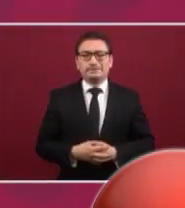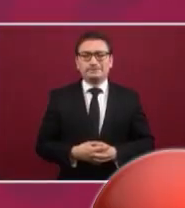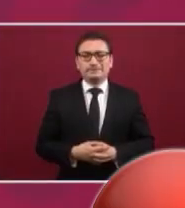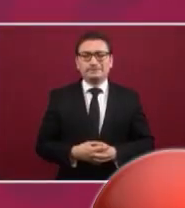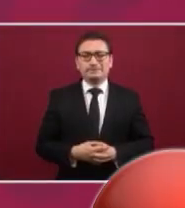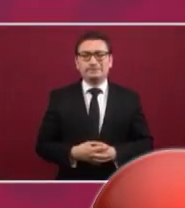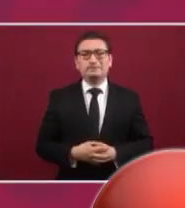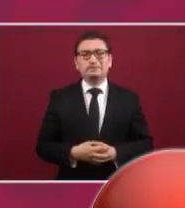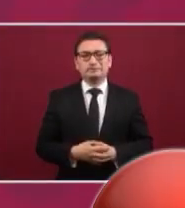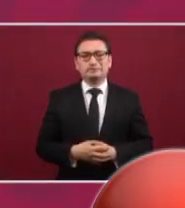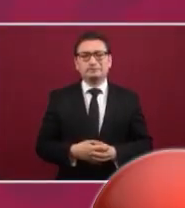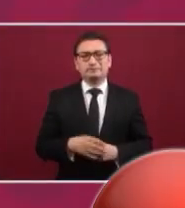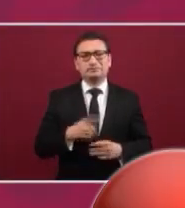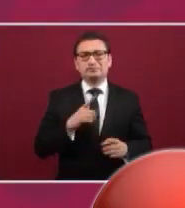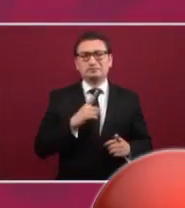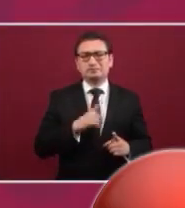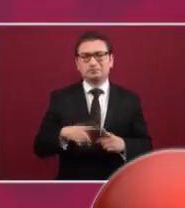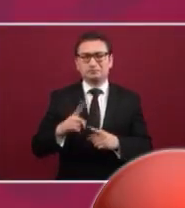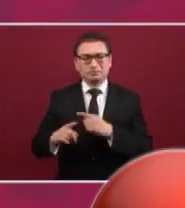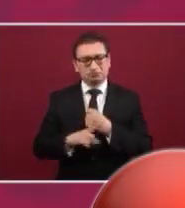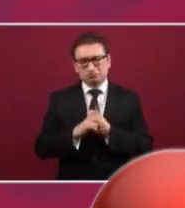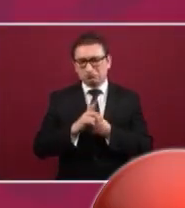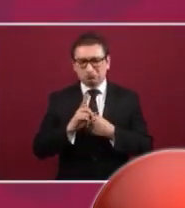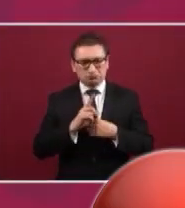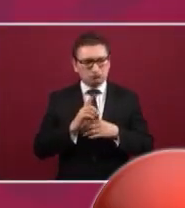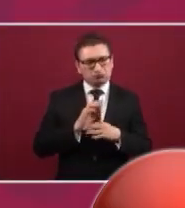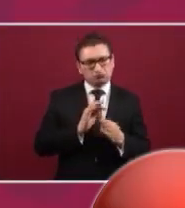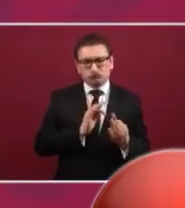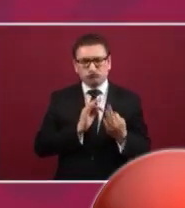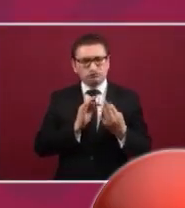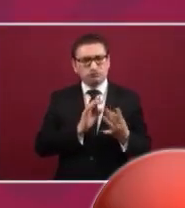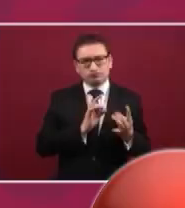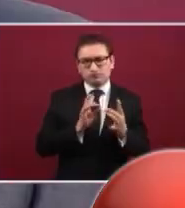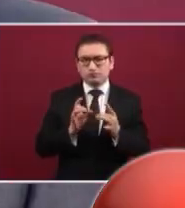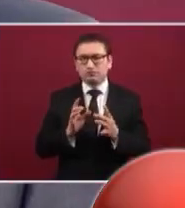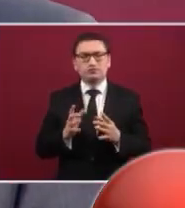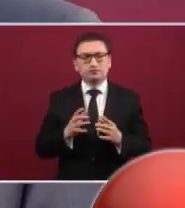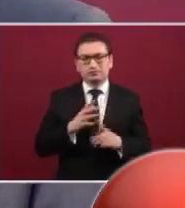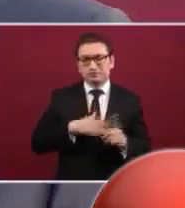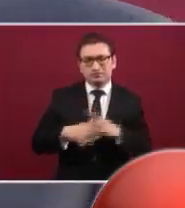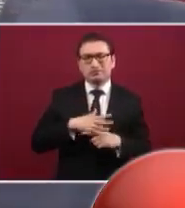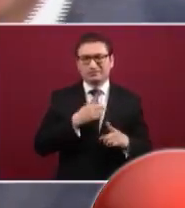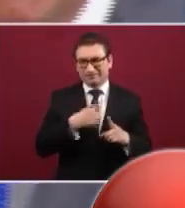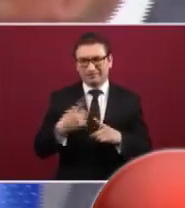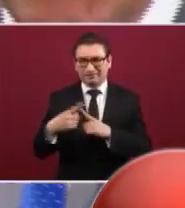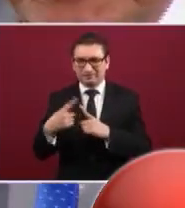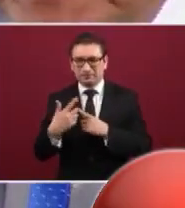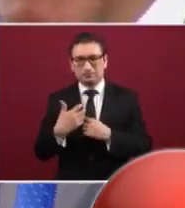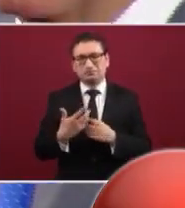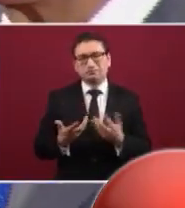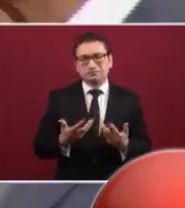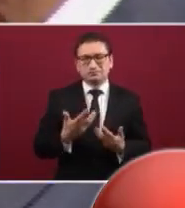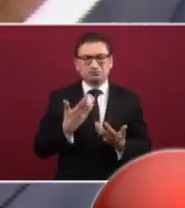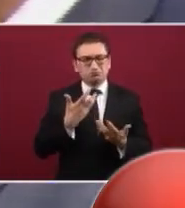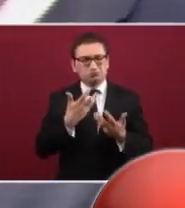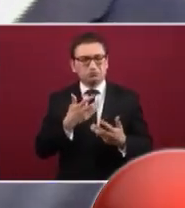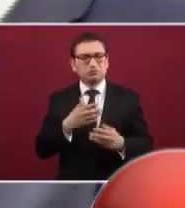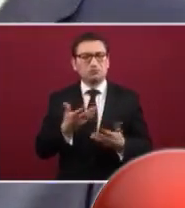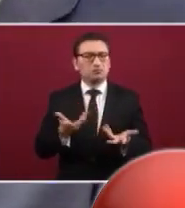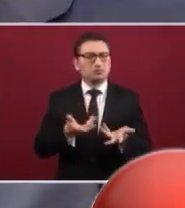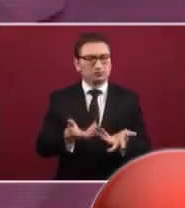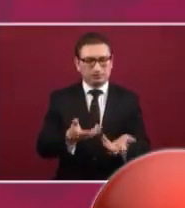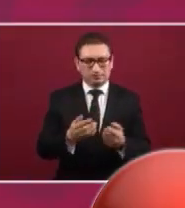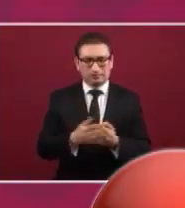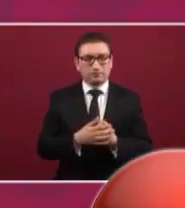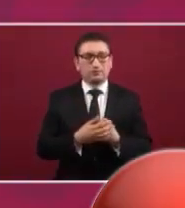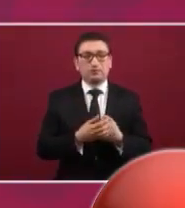hay desafíos y apuestas en el sentido de que